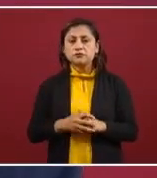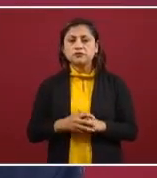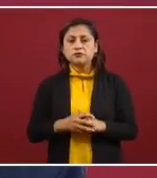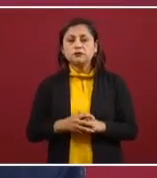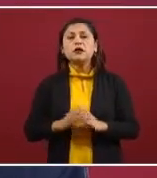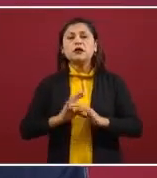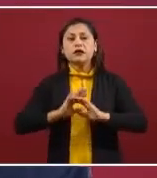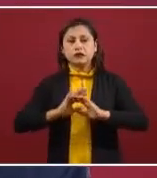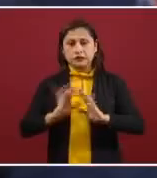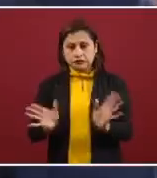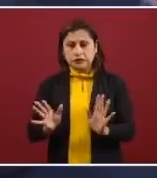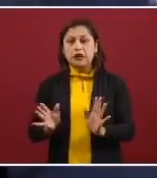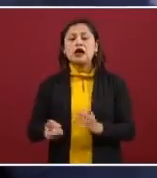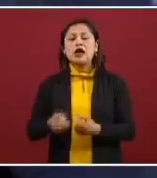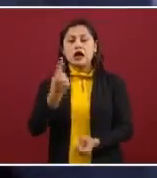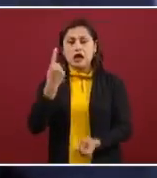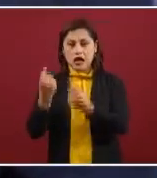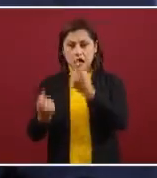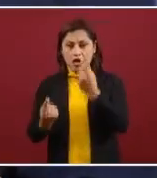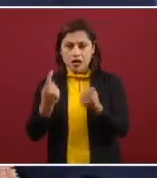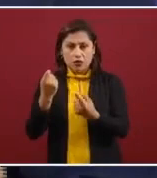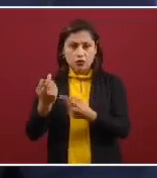ya se habían llevado a cabo